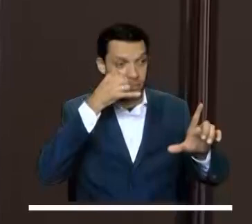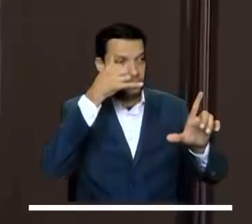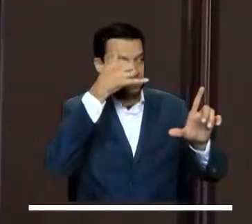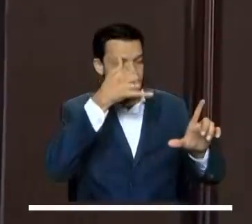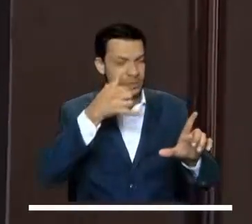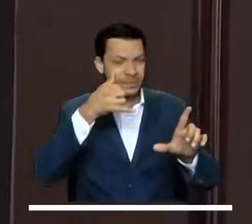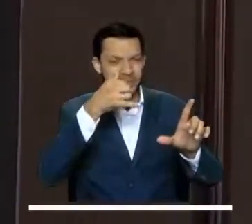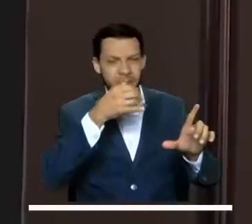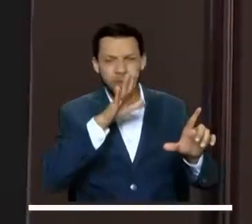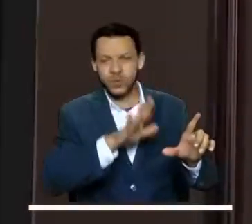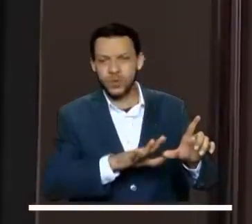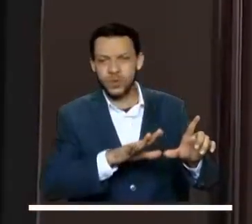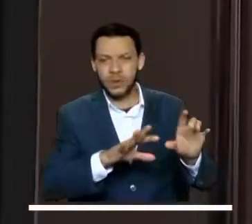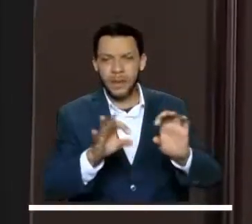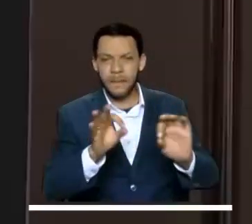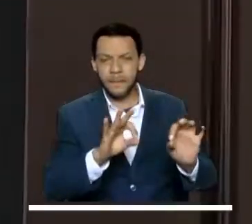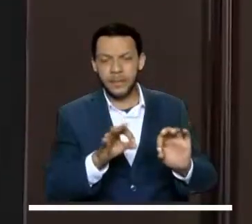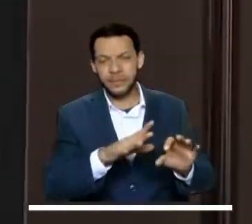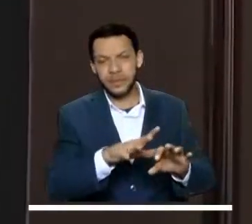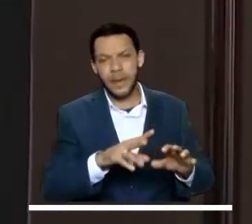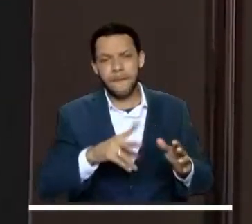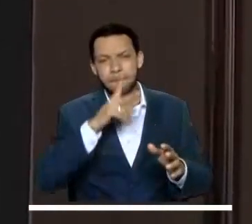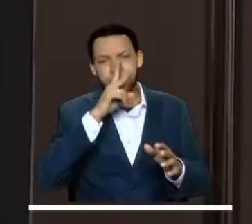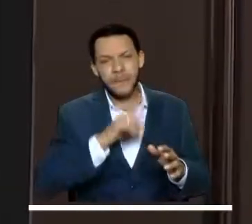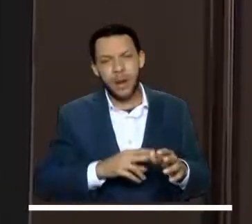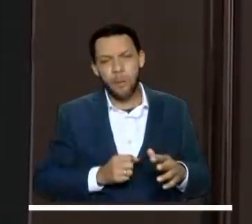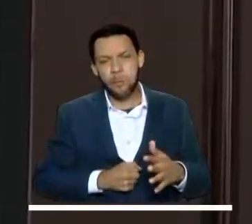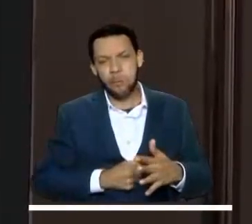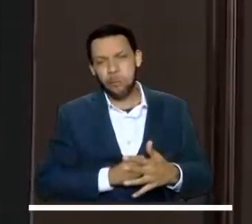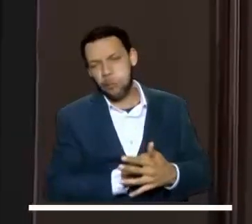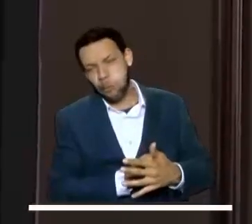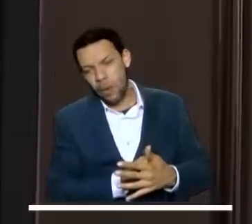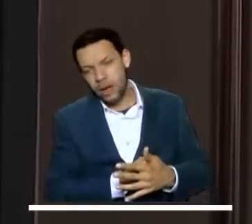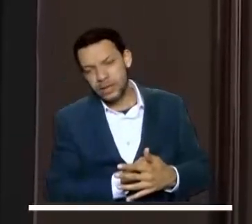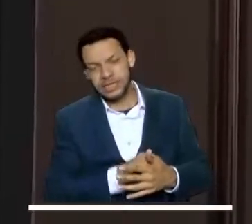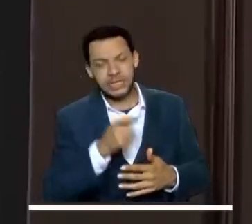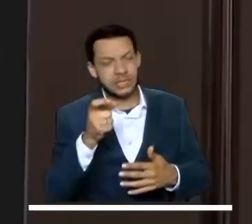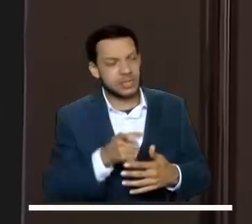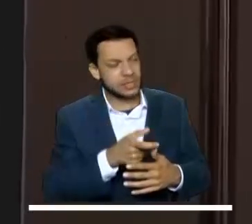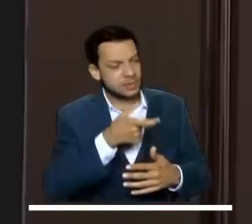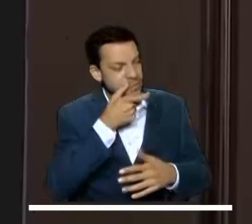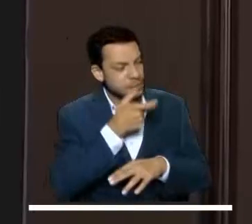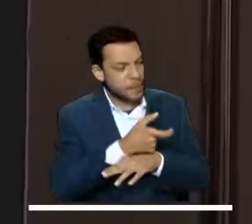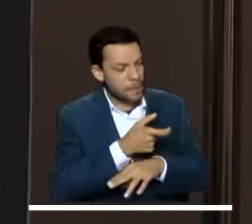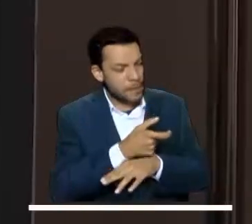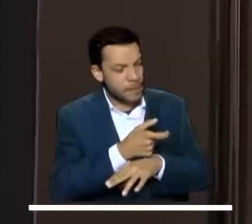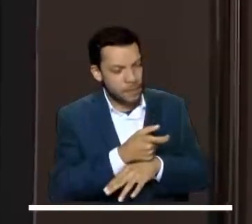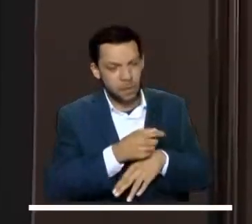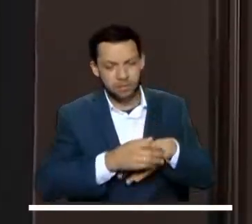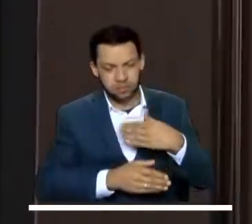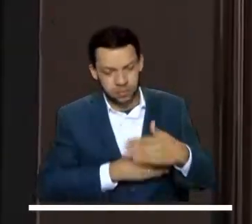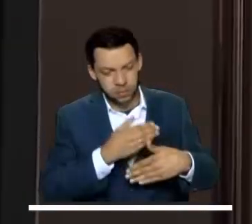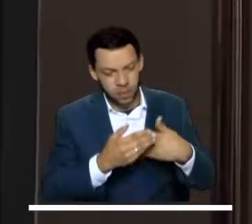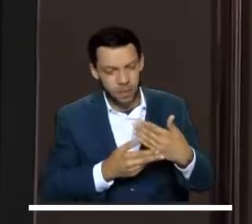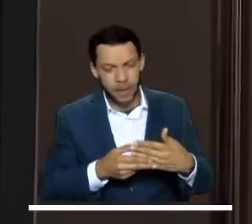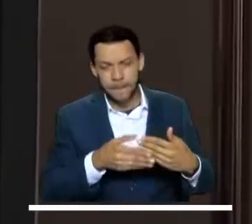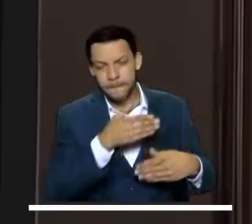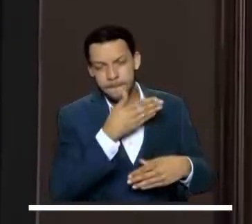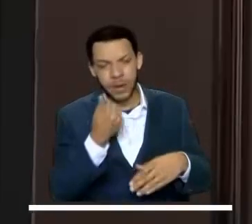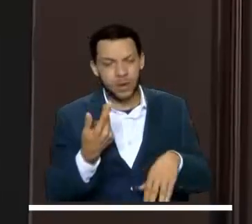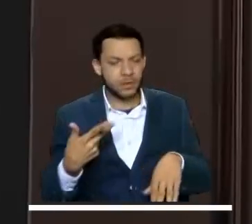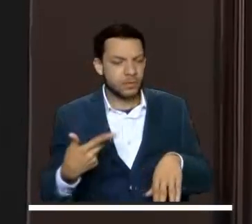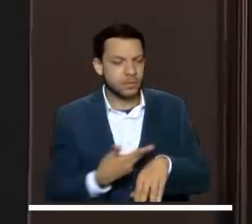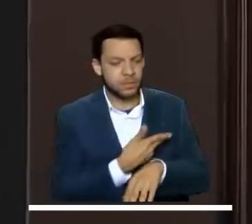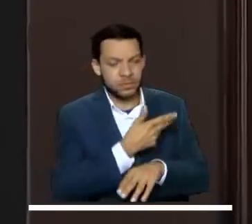Entonces una pequeña hernia hiatal, una mucosa gástrica, y aquí observamos gastritis, inflamación de la mucosa gástrica. Vamos a proceder a tomar la biopsia.